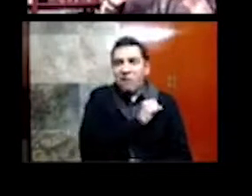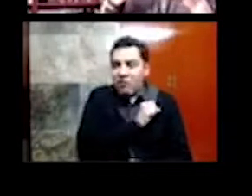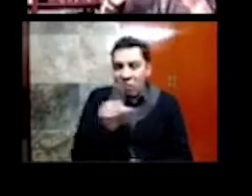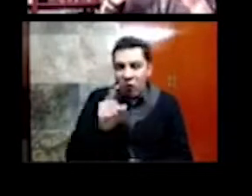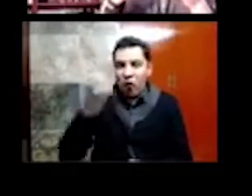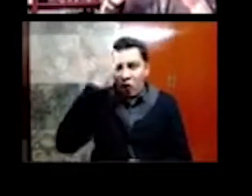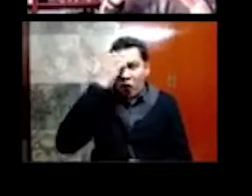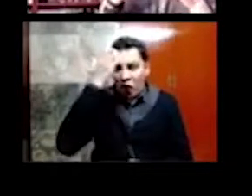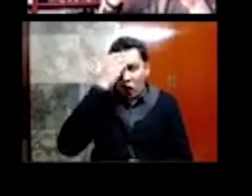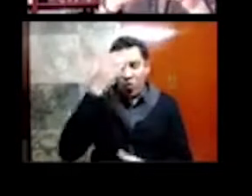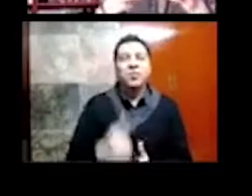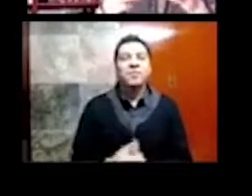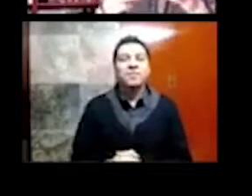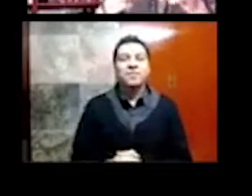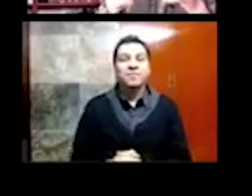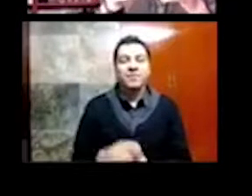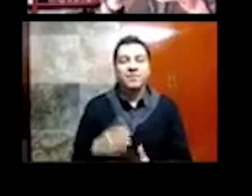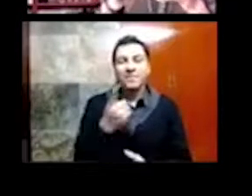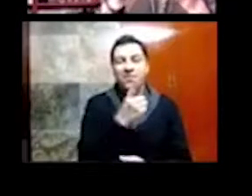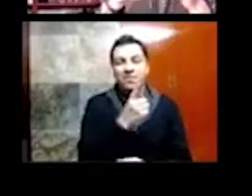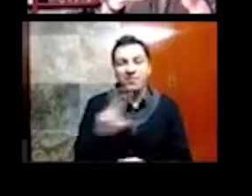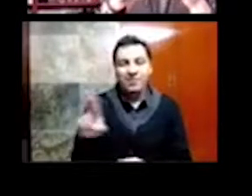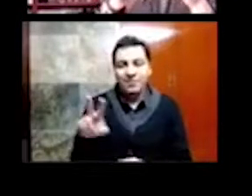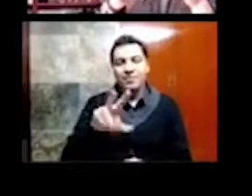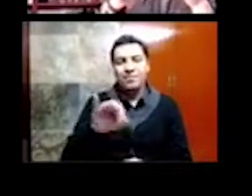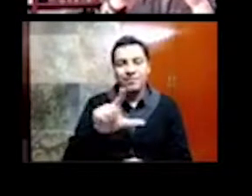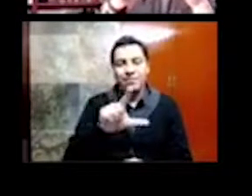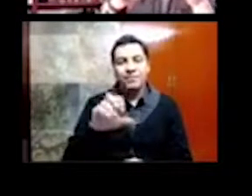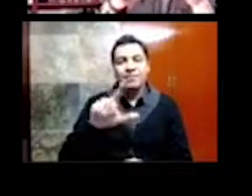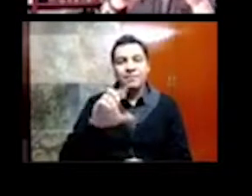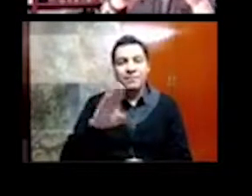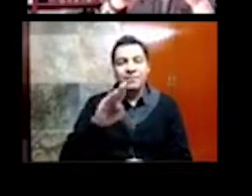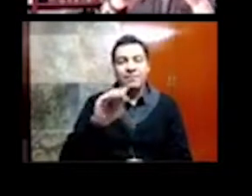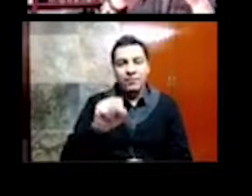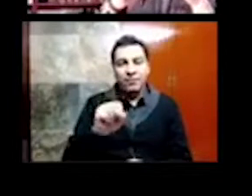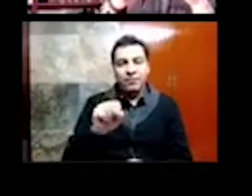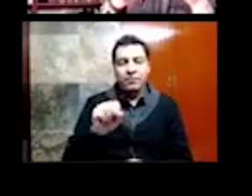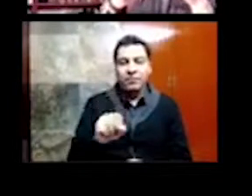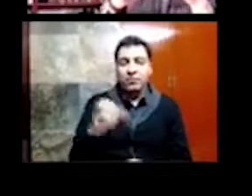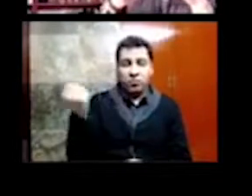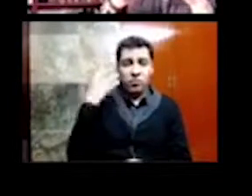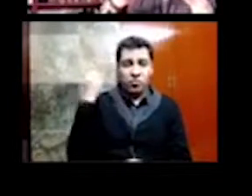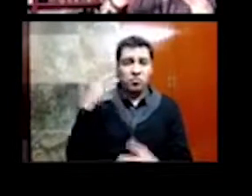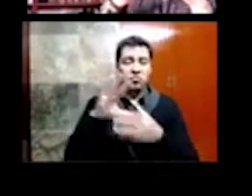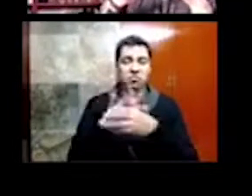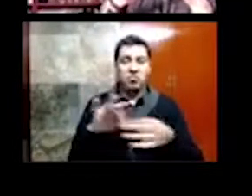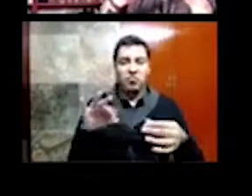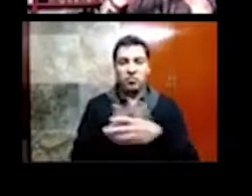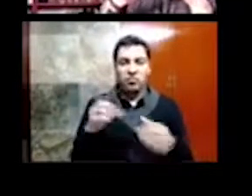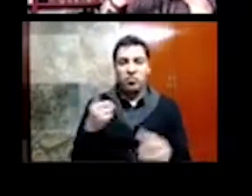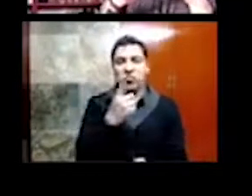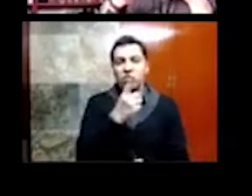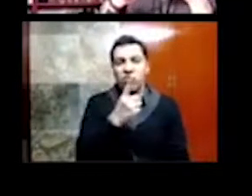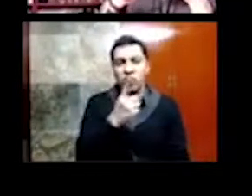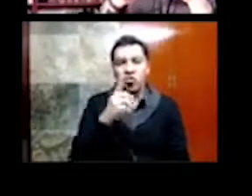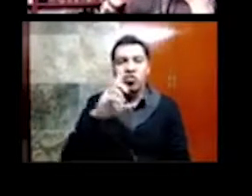El Doc Villalobos. Diana Cuadros: siempre un placer escucharle, Doc. Gracias por